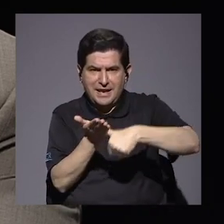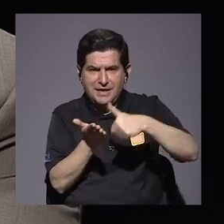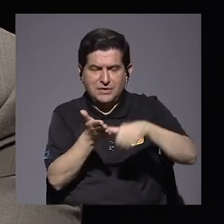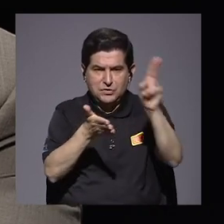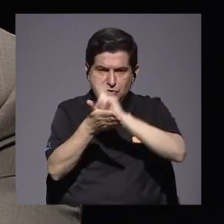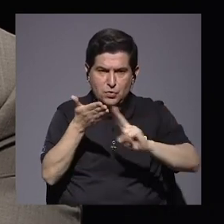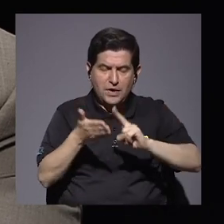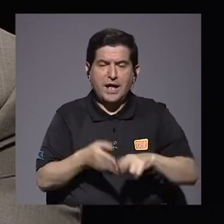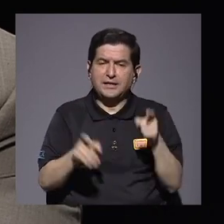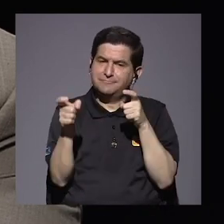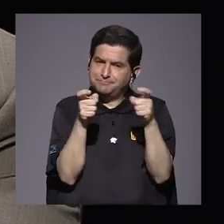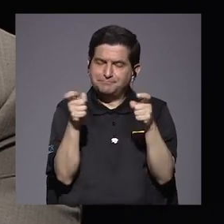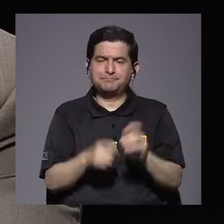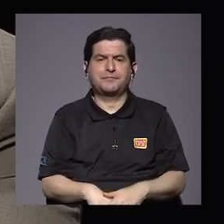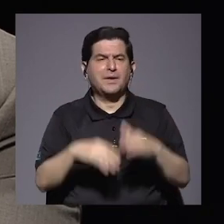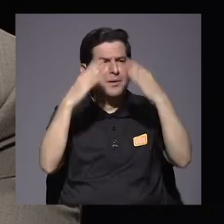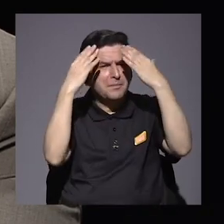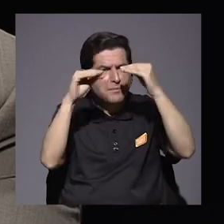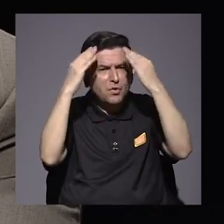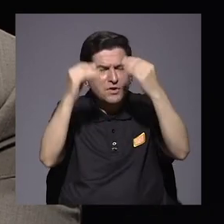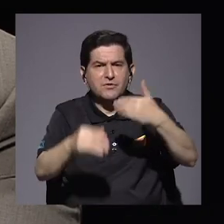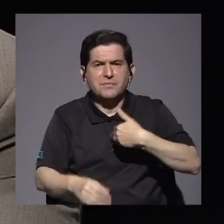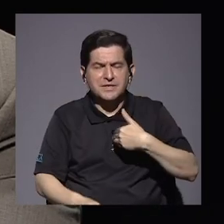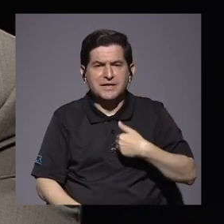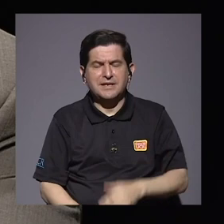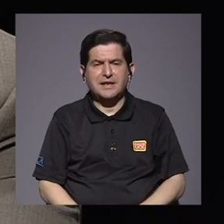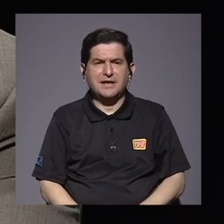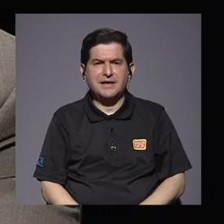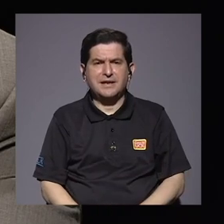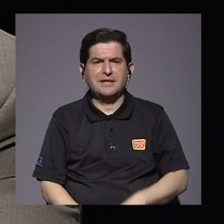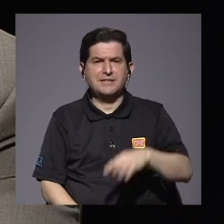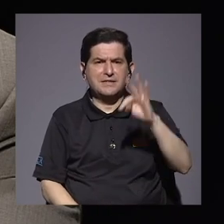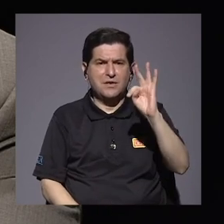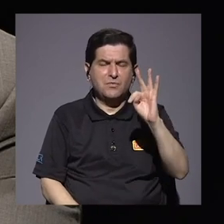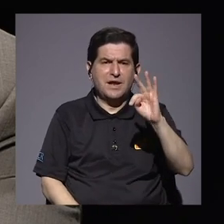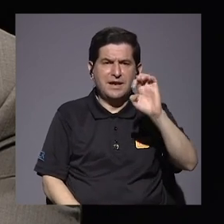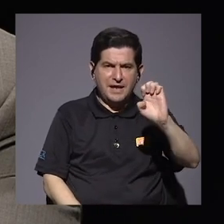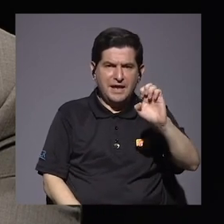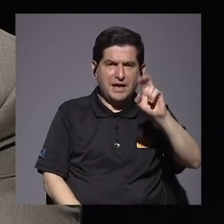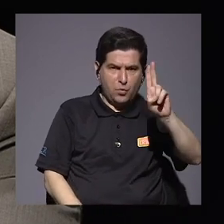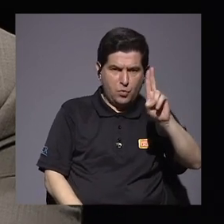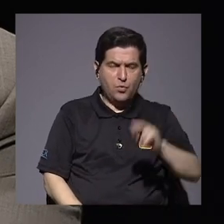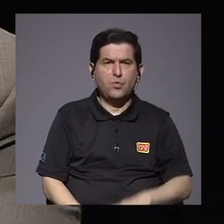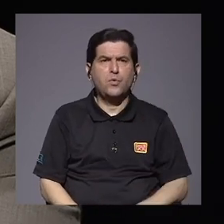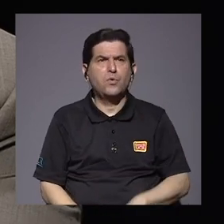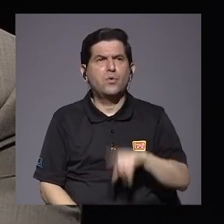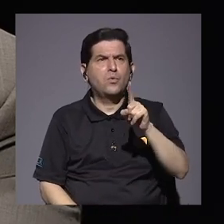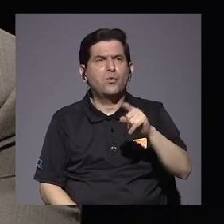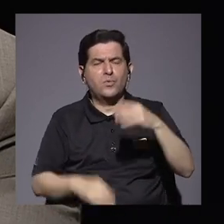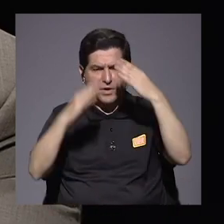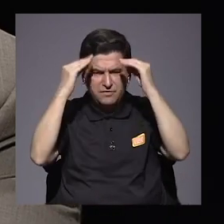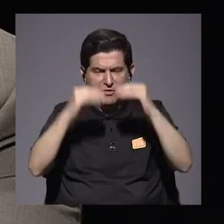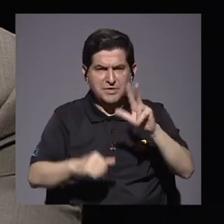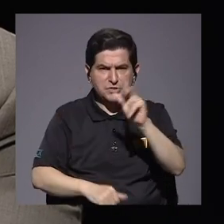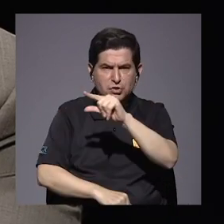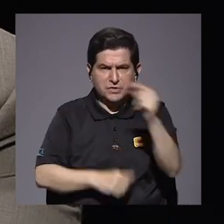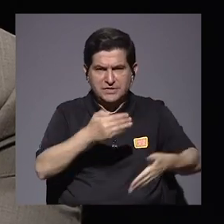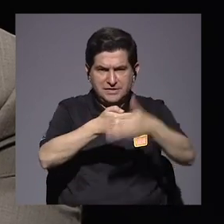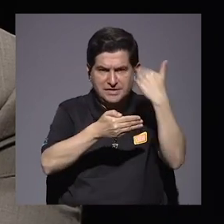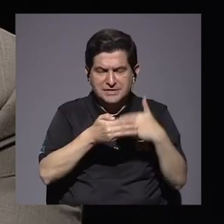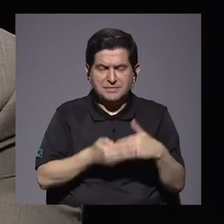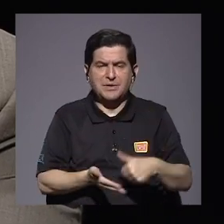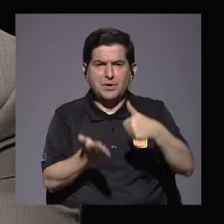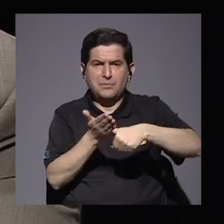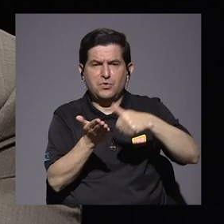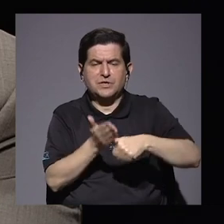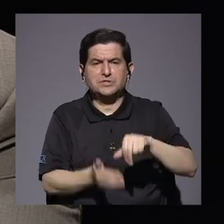esto. Por las informaciones que nos ha dado el tribunal en una resolución que emitió hace 3 semanas atrás, lo que indica